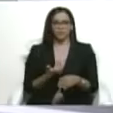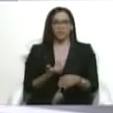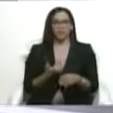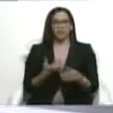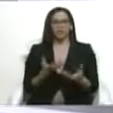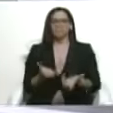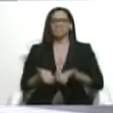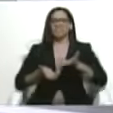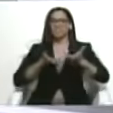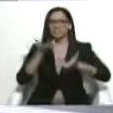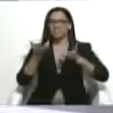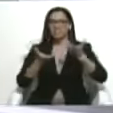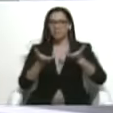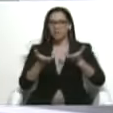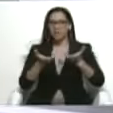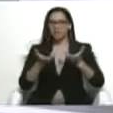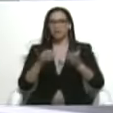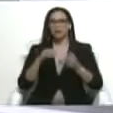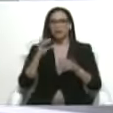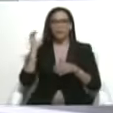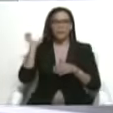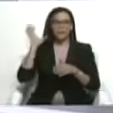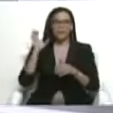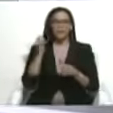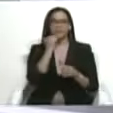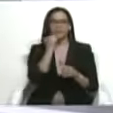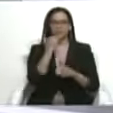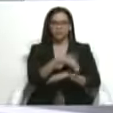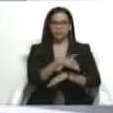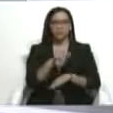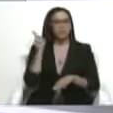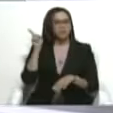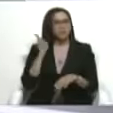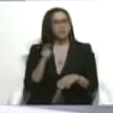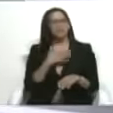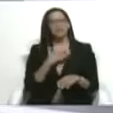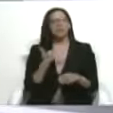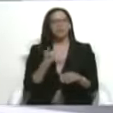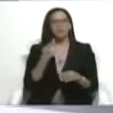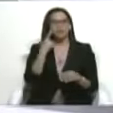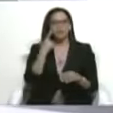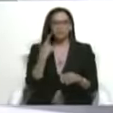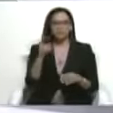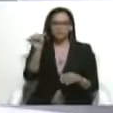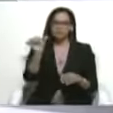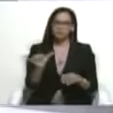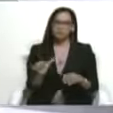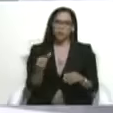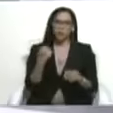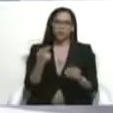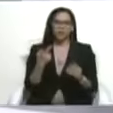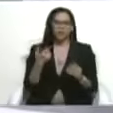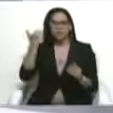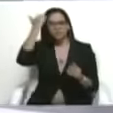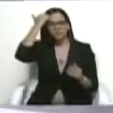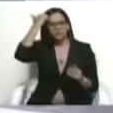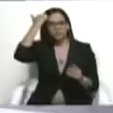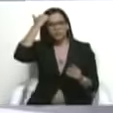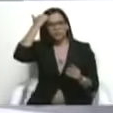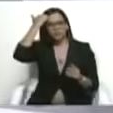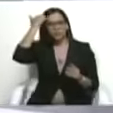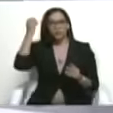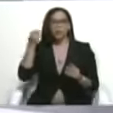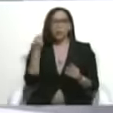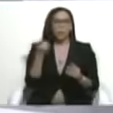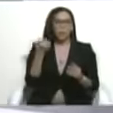incendiar el país por la vía de manifestaciones callejeras, porque ellos quedaron como, yo observo que ellos quedaron obsesionados, como